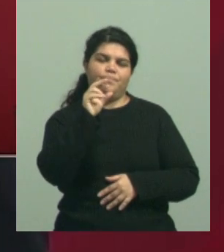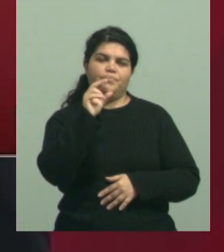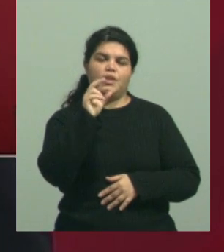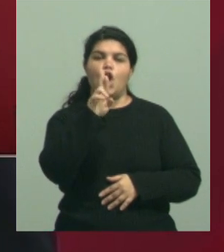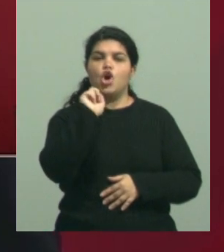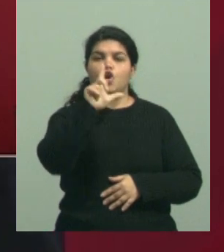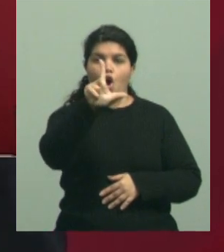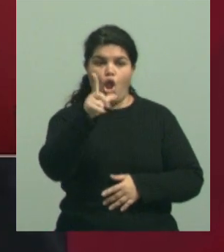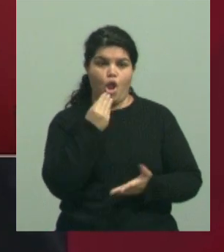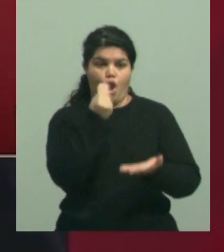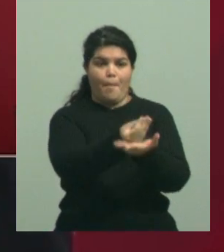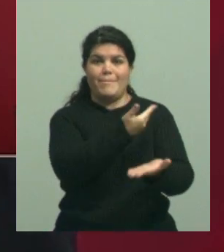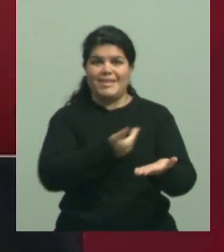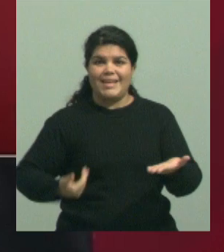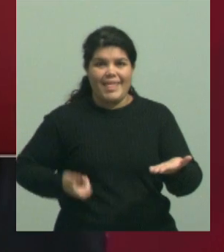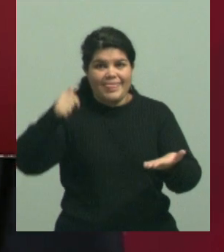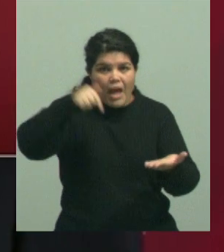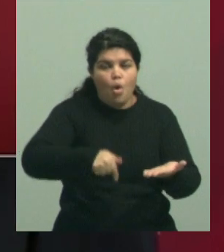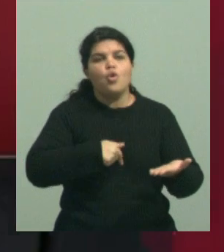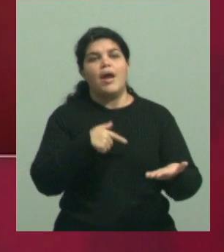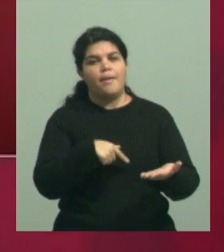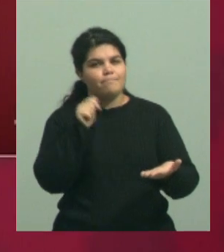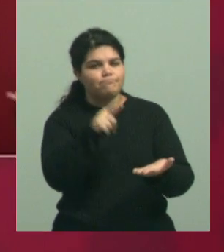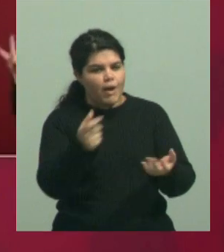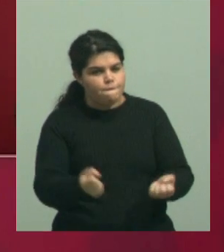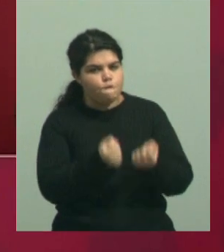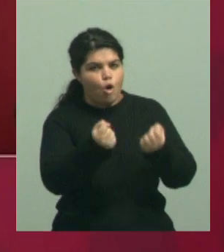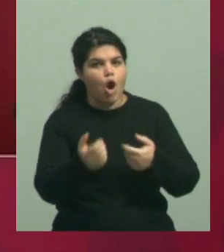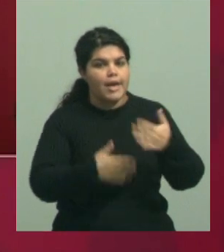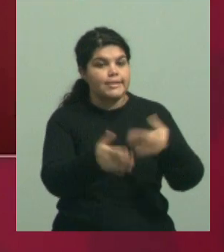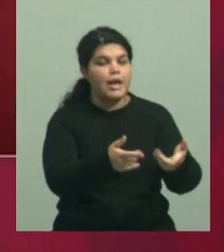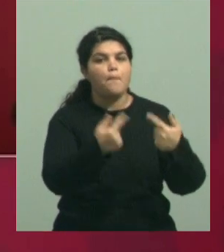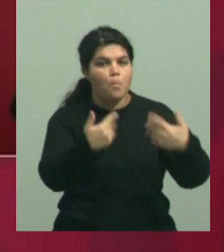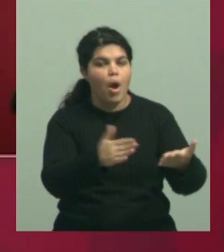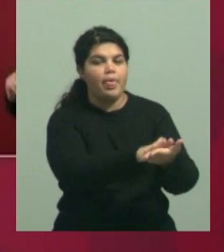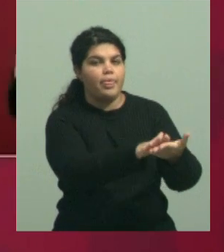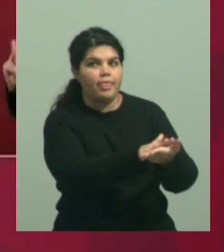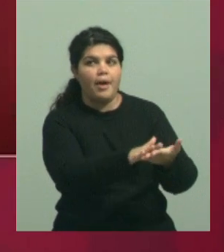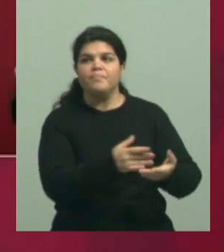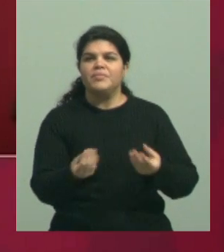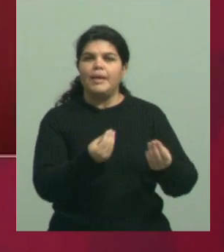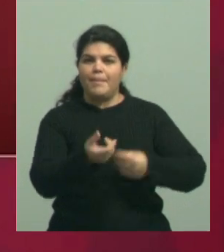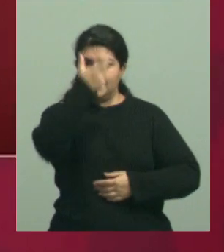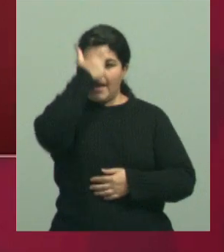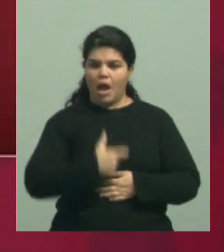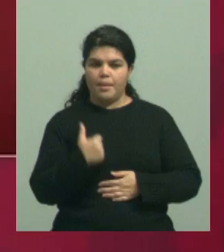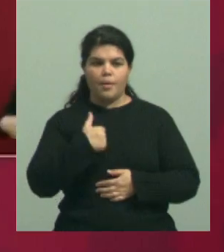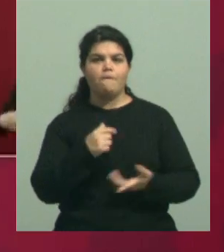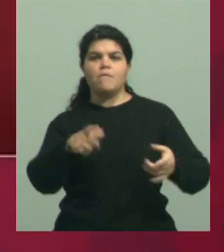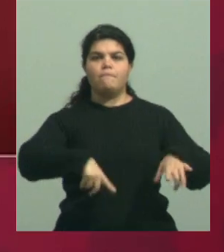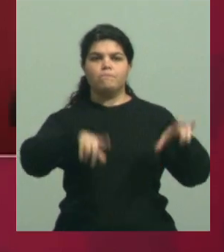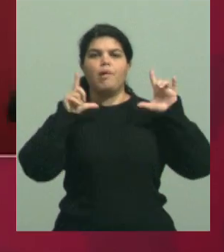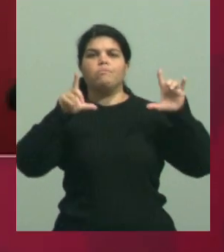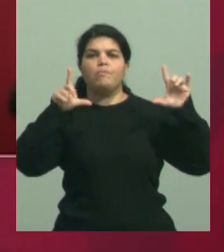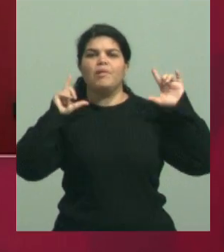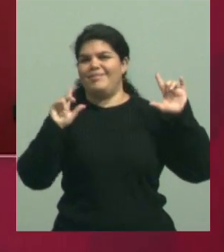Entiendo que ha sido interesante también esta posición en la que se ha corrido él como figura directa, ¿no? Sino de que ha tratado